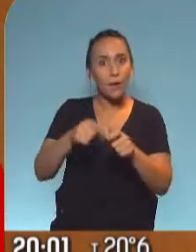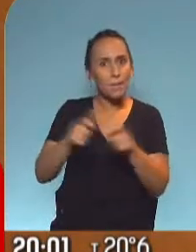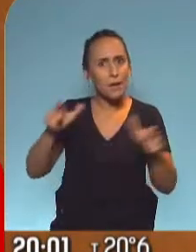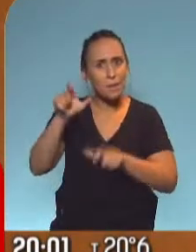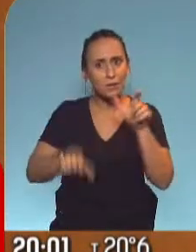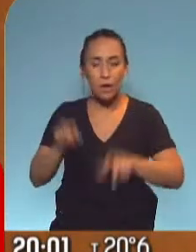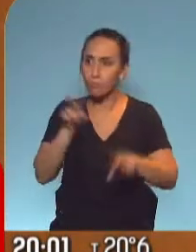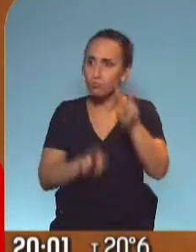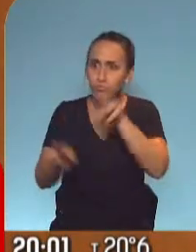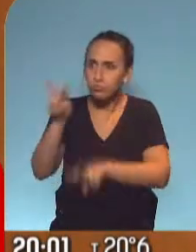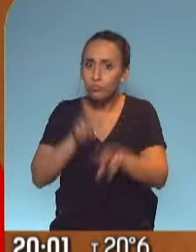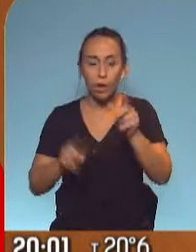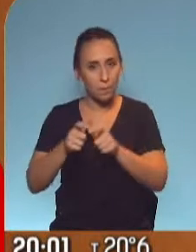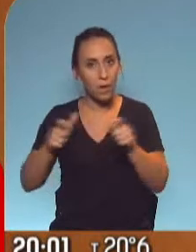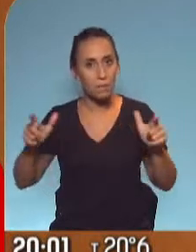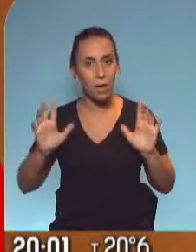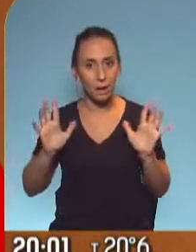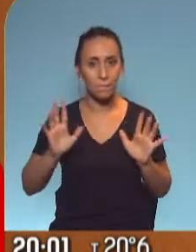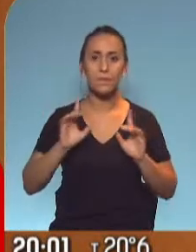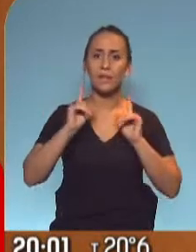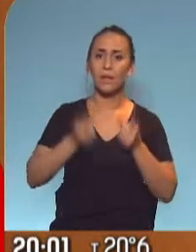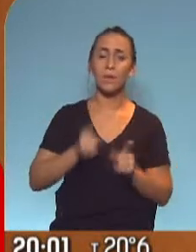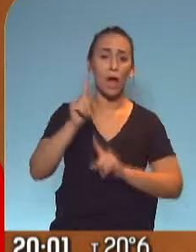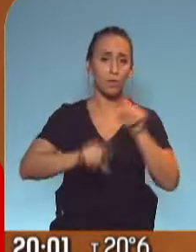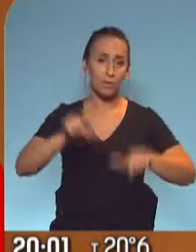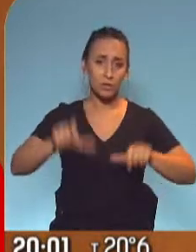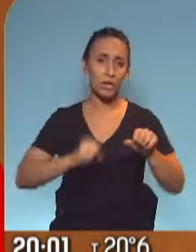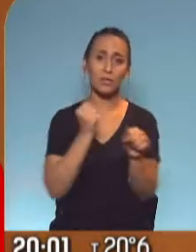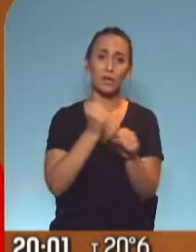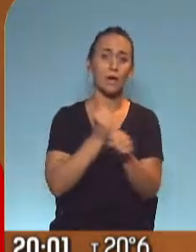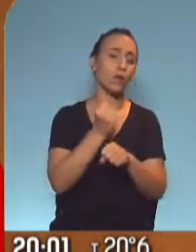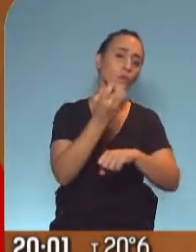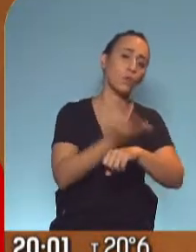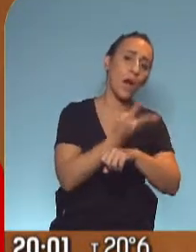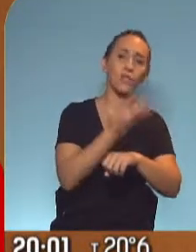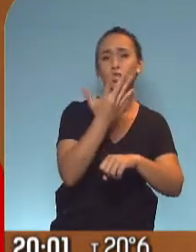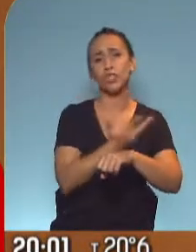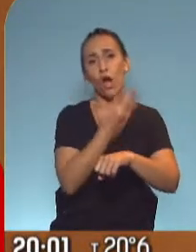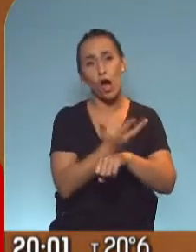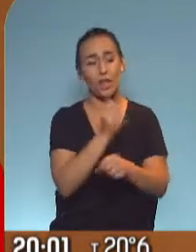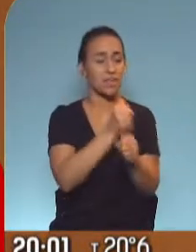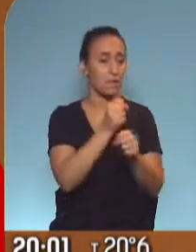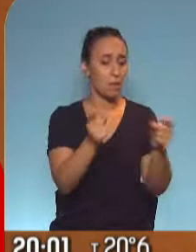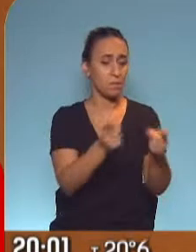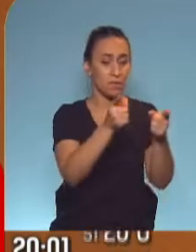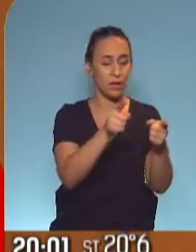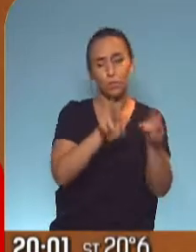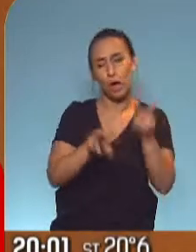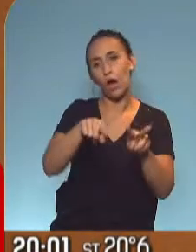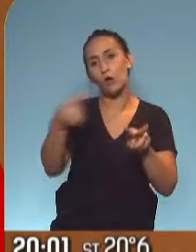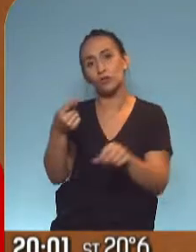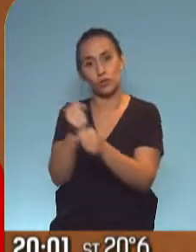la subocupación, es decir, aquellos que tienen un trabajo de 4 o 5 horas y están buscando otro más. ¿Qué quiero decir con esto? Si